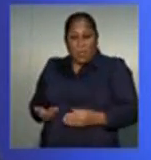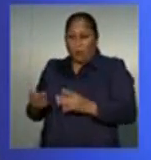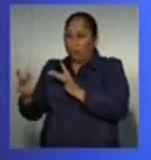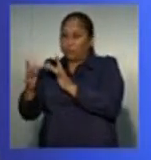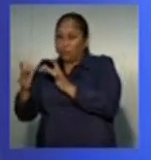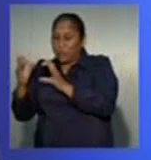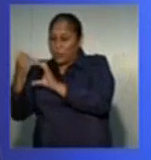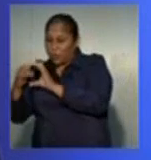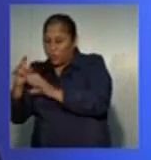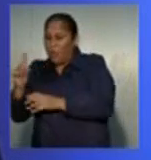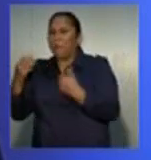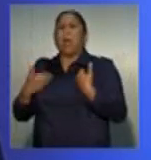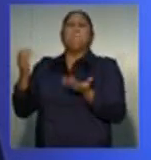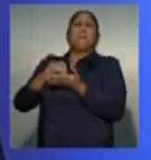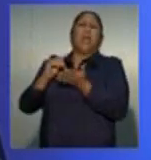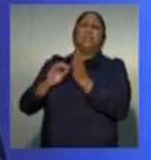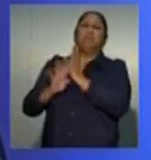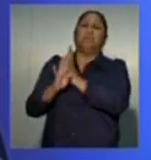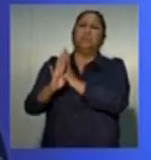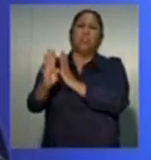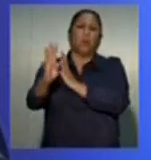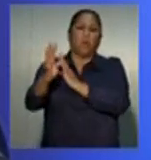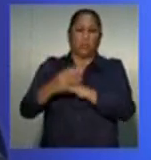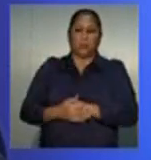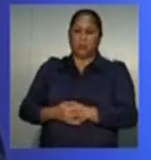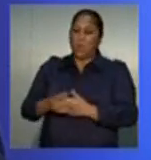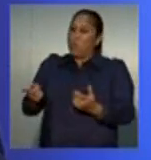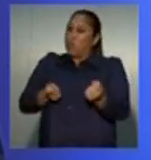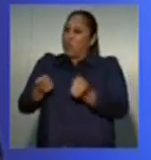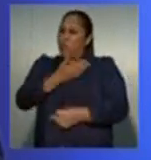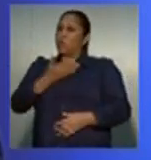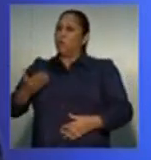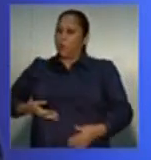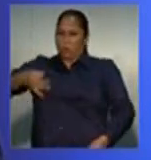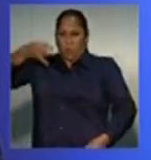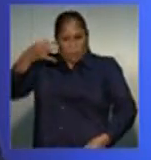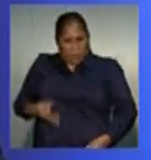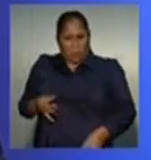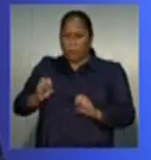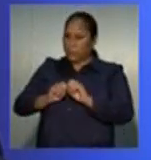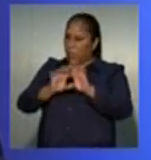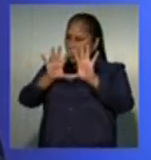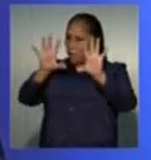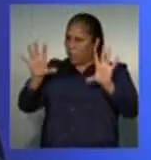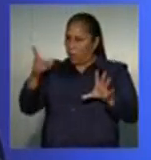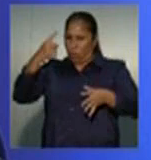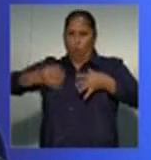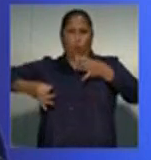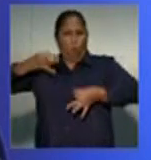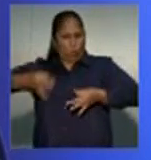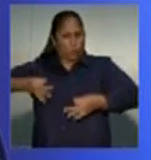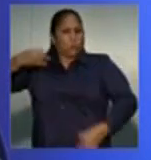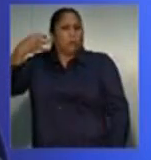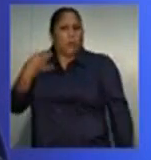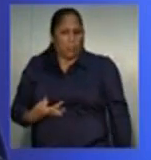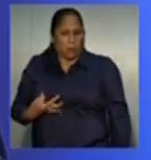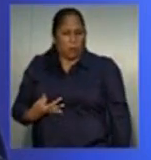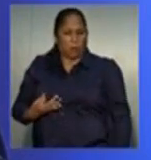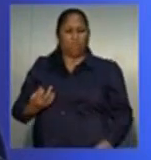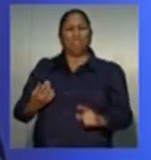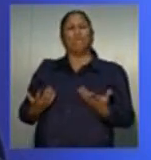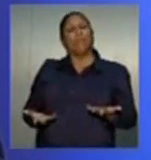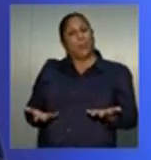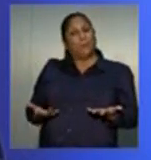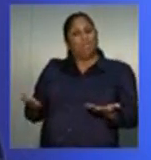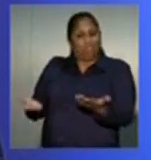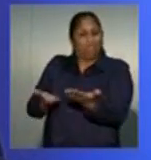no hacer más colas Un gobierno que realmente sea transparente justo y eficiente pero también